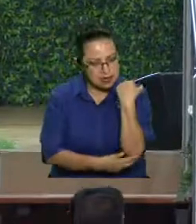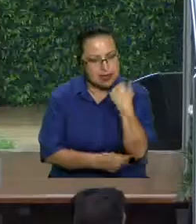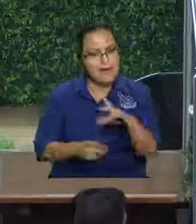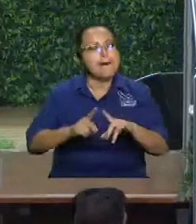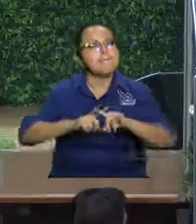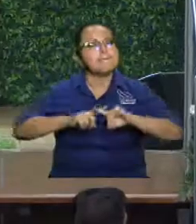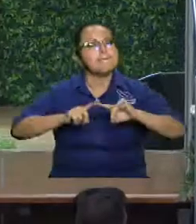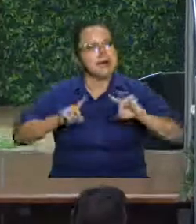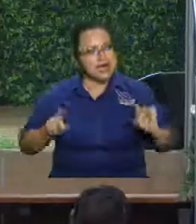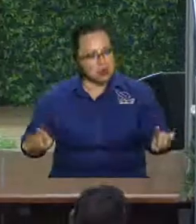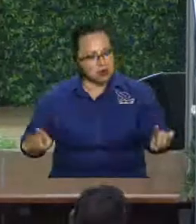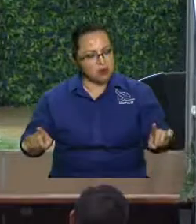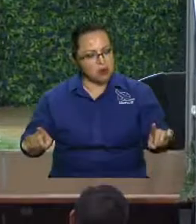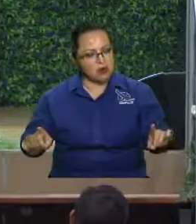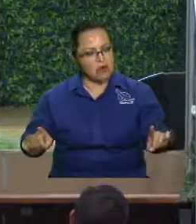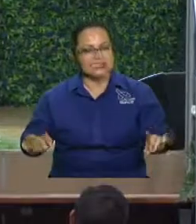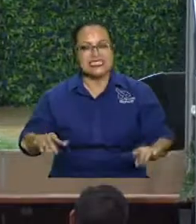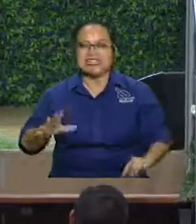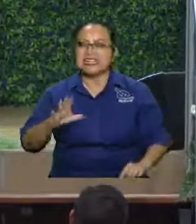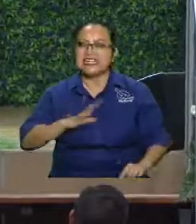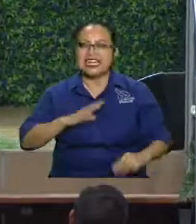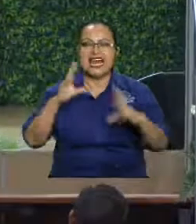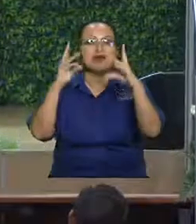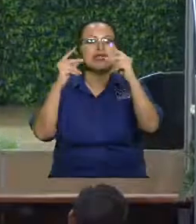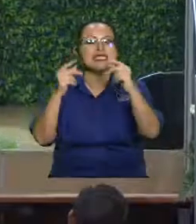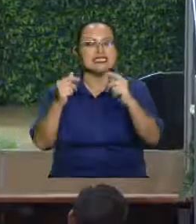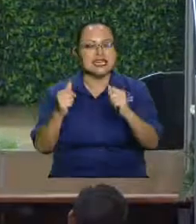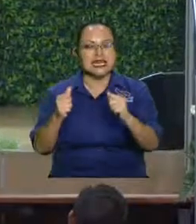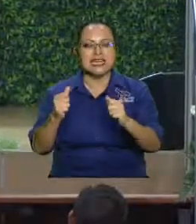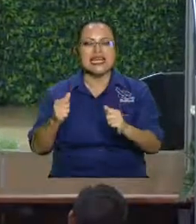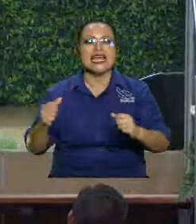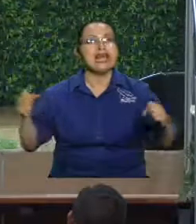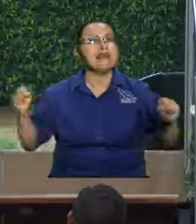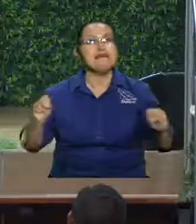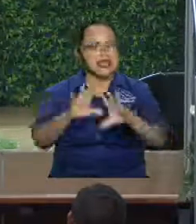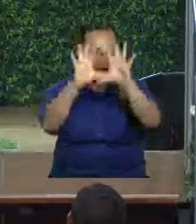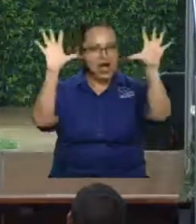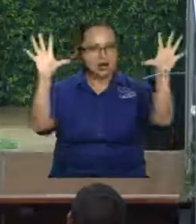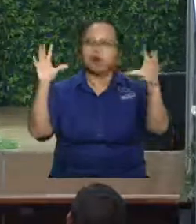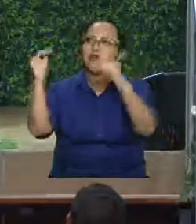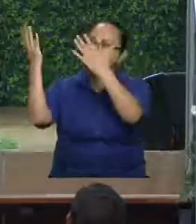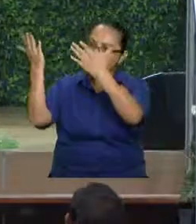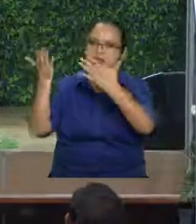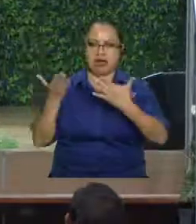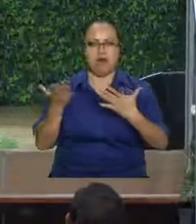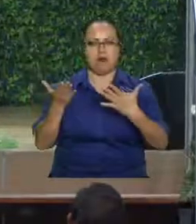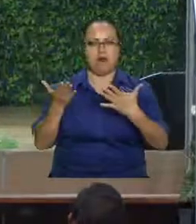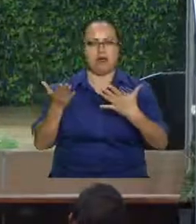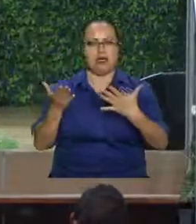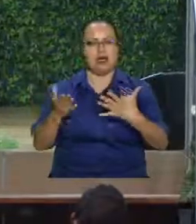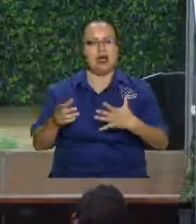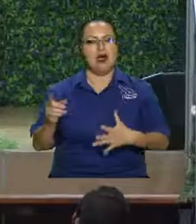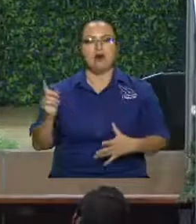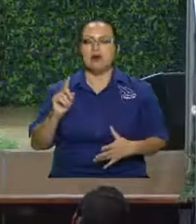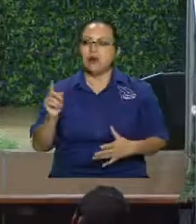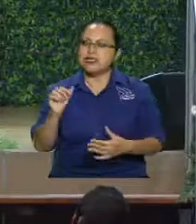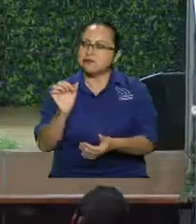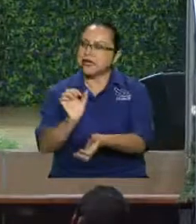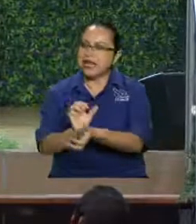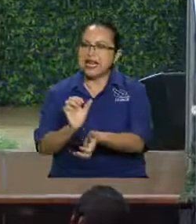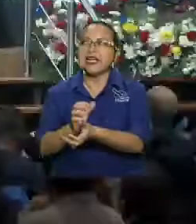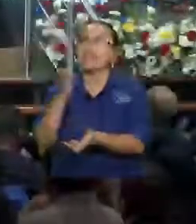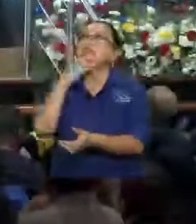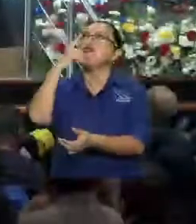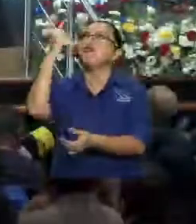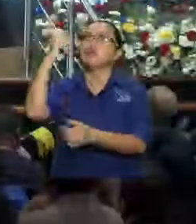escasez, puede venir. Pero esa persona tiene que administrar el milagro que le dieron. Porque no va a esperar